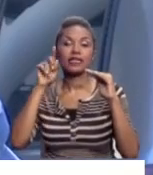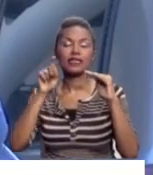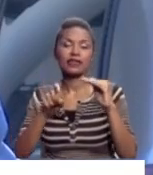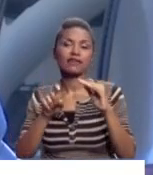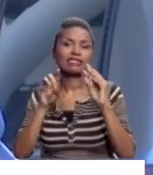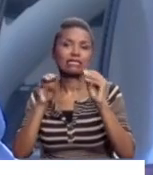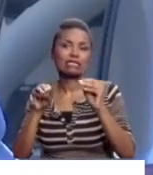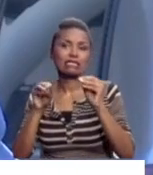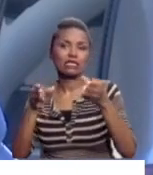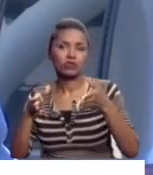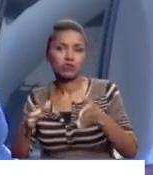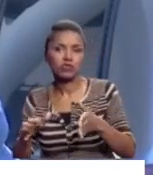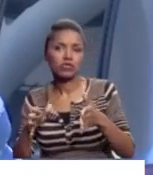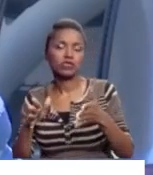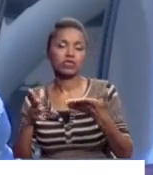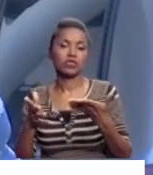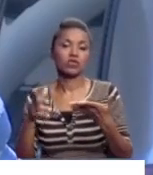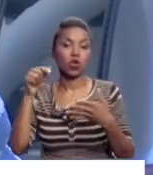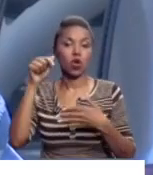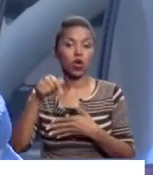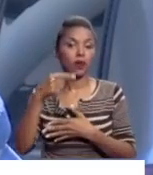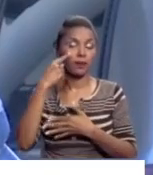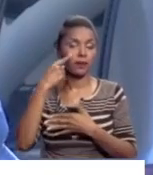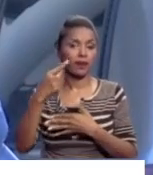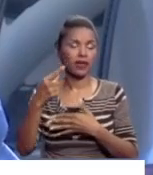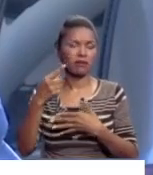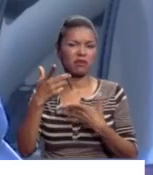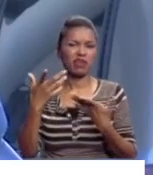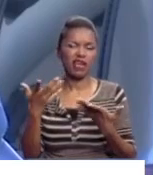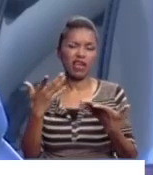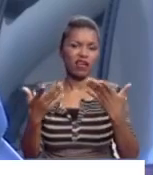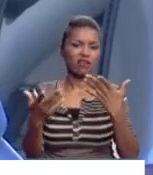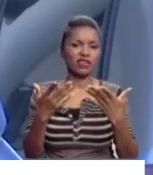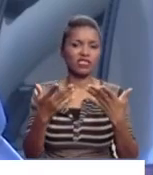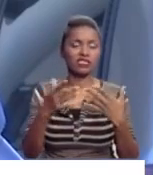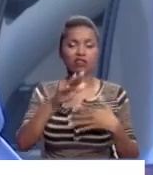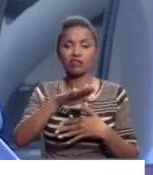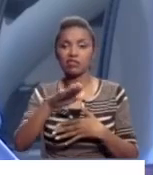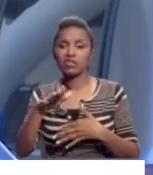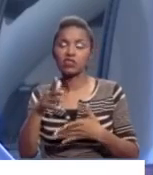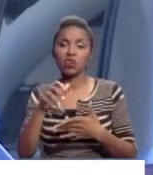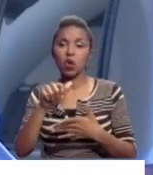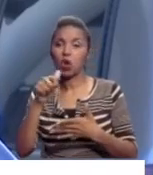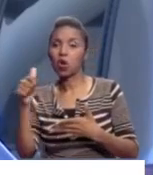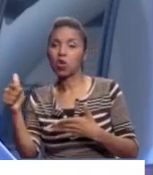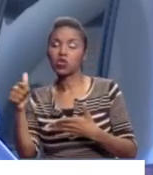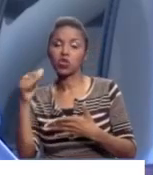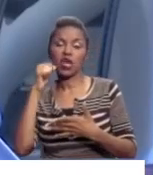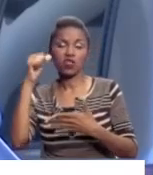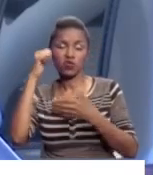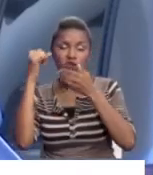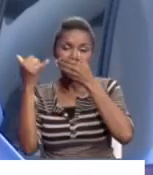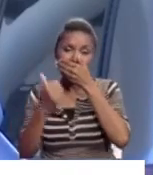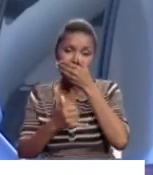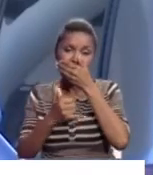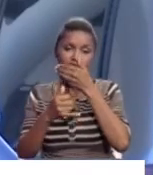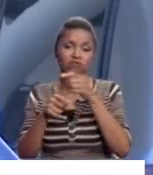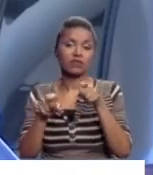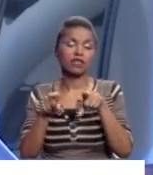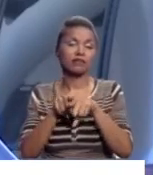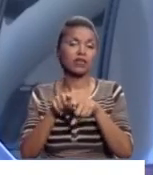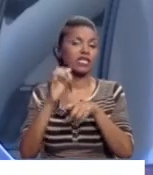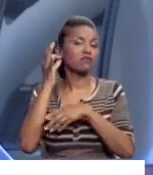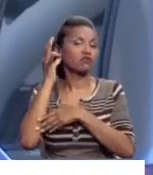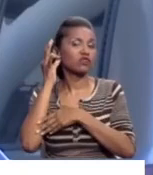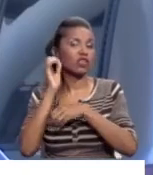este año están las cifras alarmantes de abusos sexuales en menores adolescentes, el tema de embarazos prematuros,